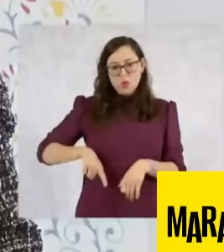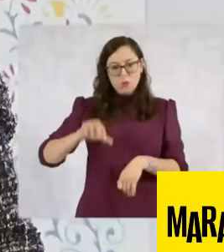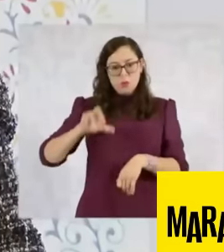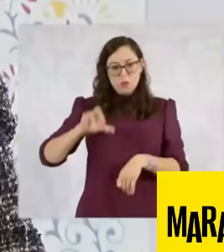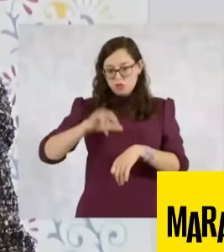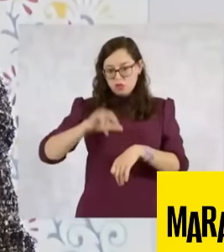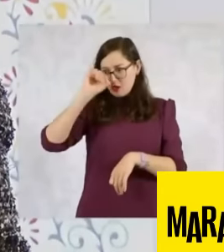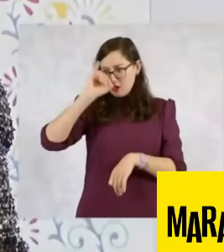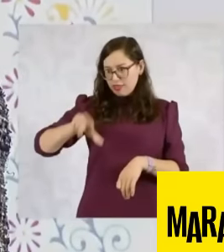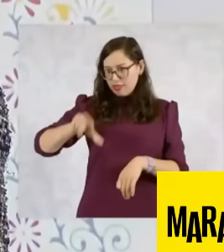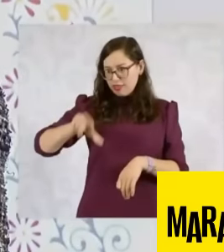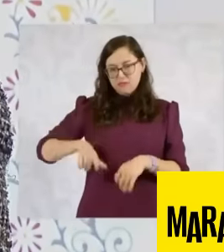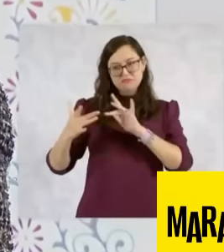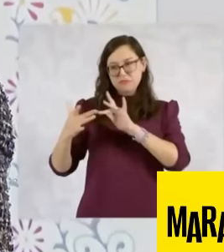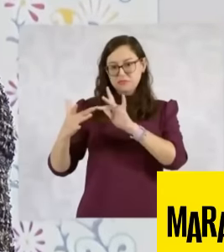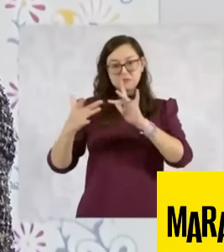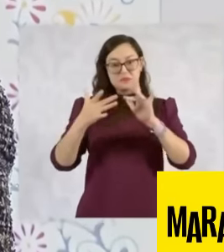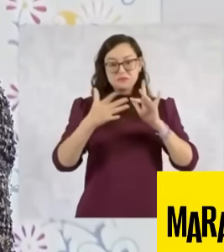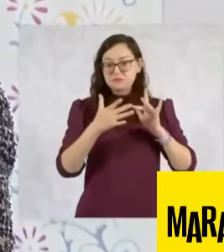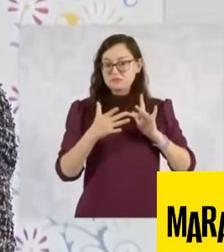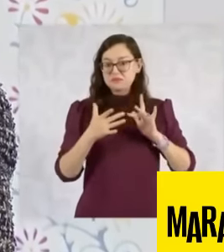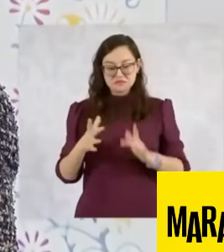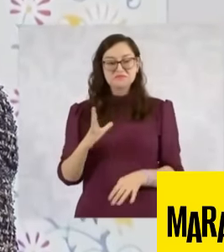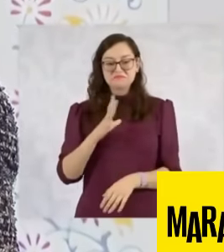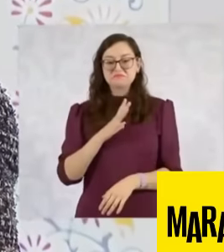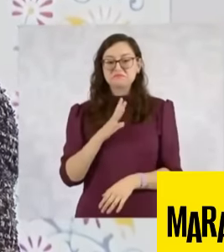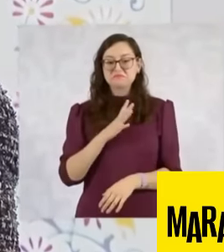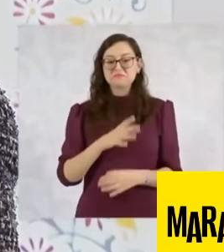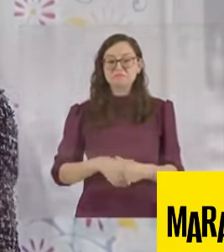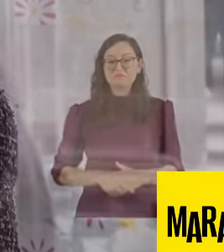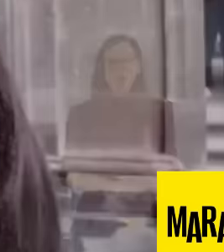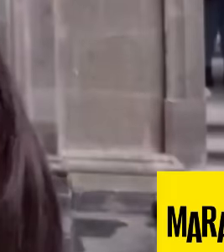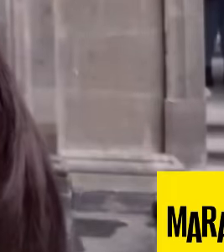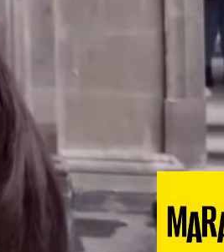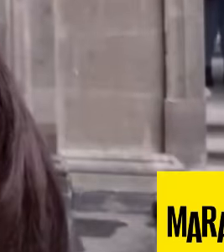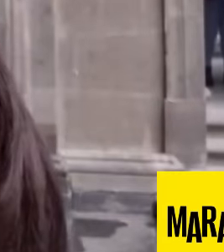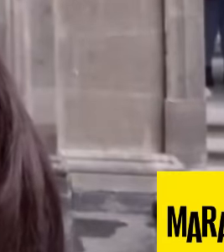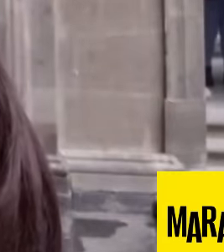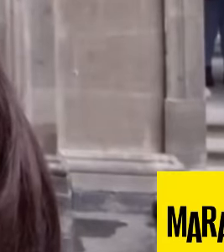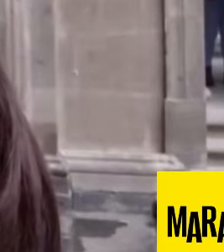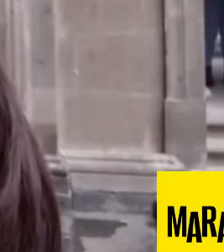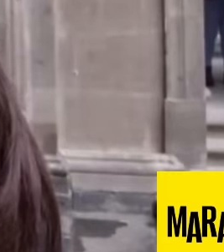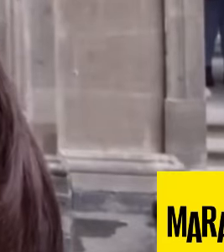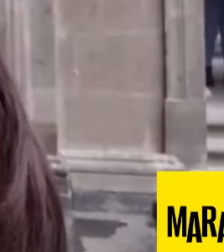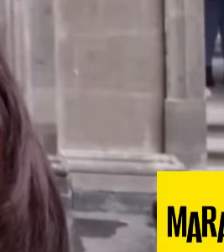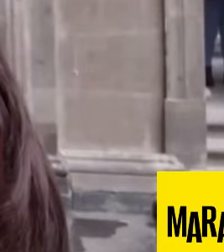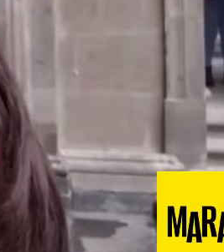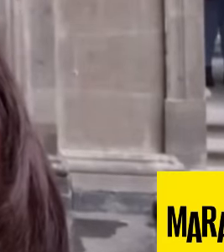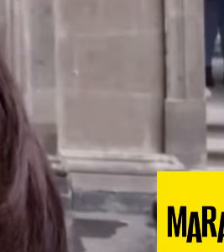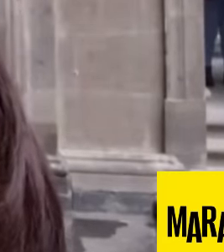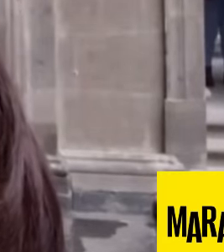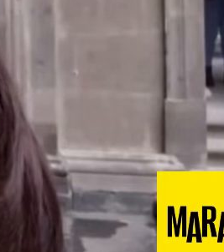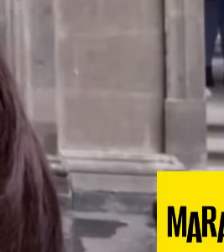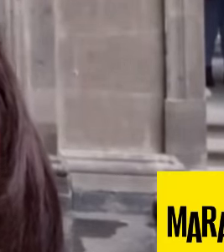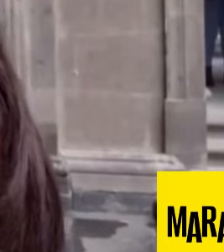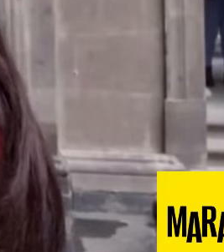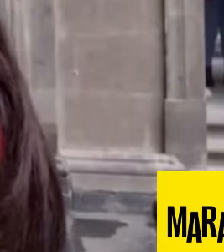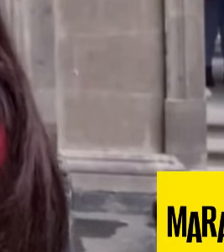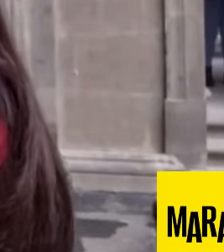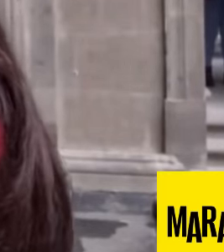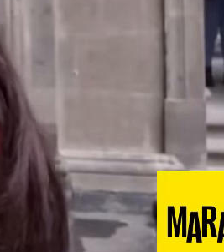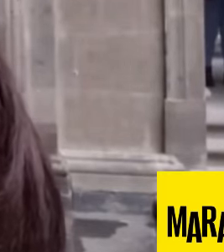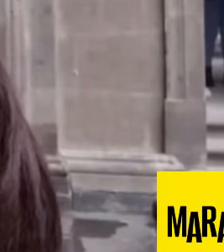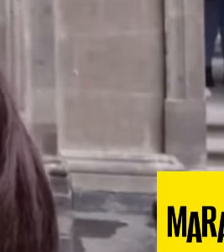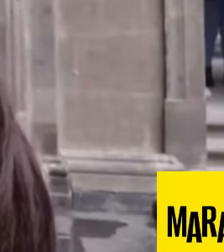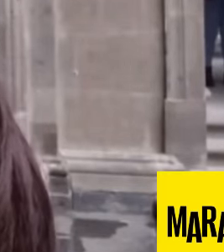gobierno en los temas institucionales que hay que tratar y bueno eso fue lo que Comentó acerca de este